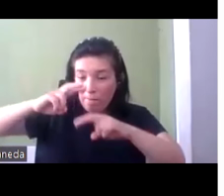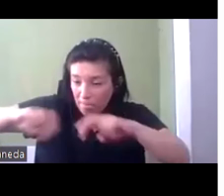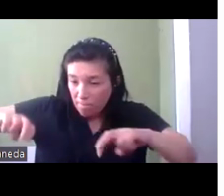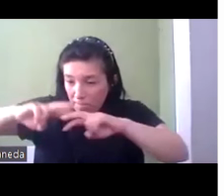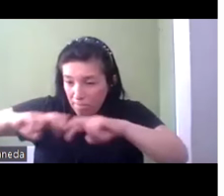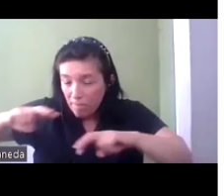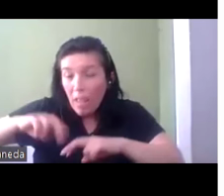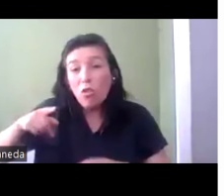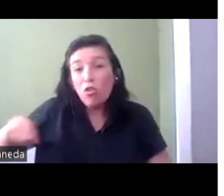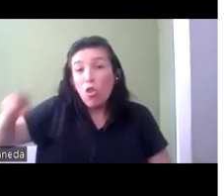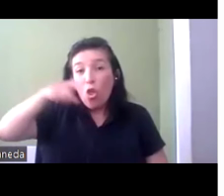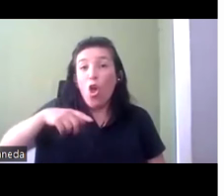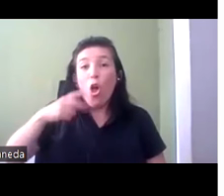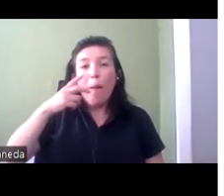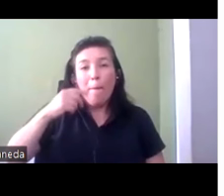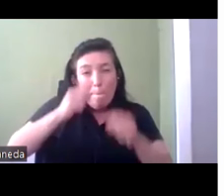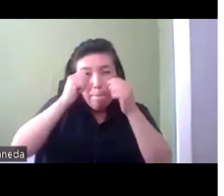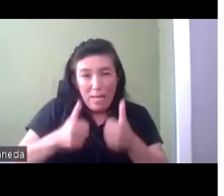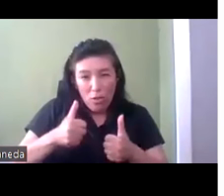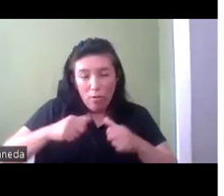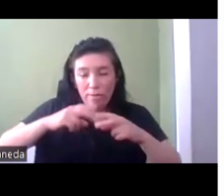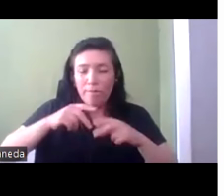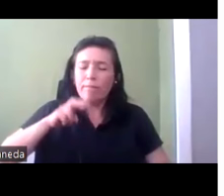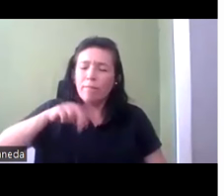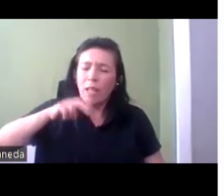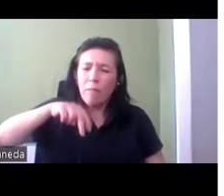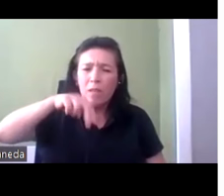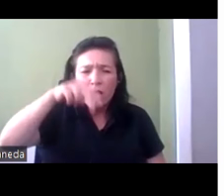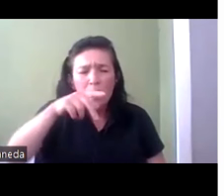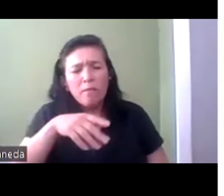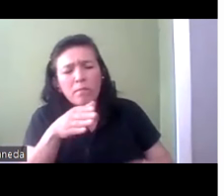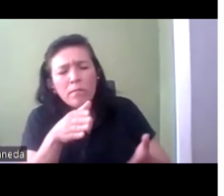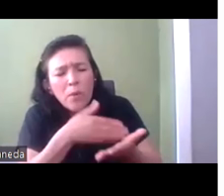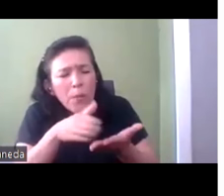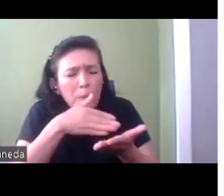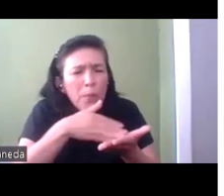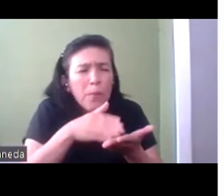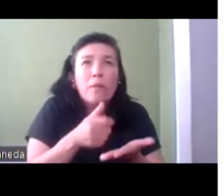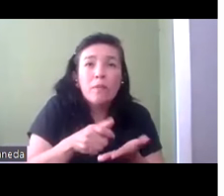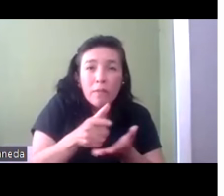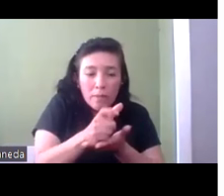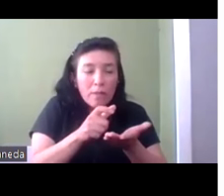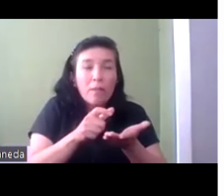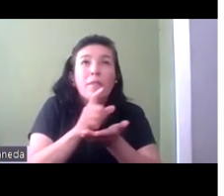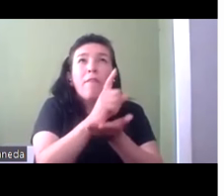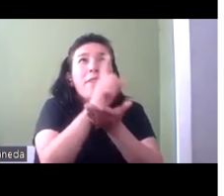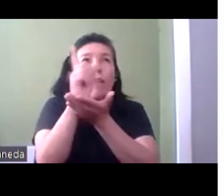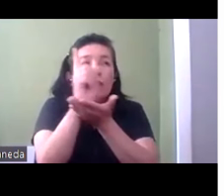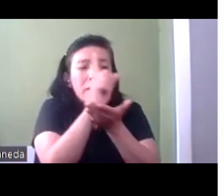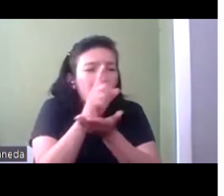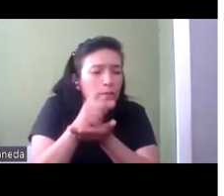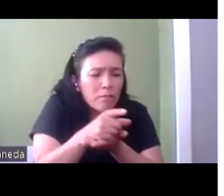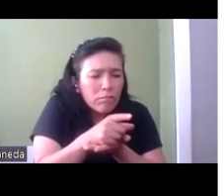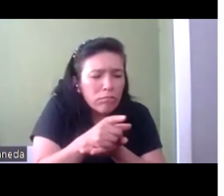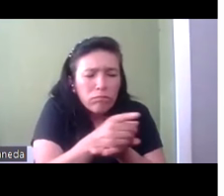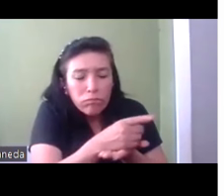decir, caminando, revisando el área de estudio y georreferenciando con un GPS cualquier elemento o vestigio cultural